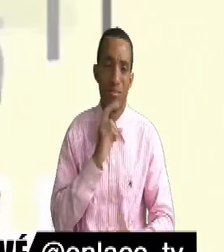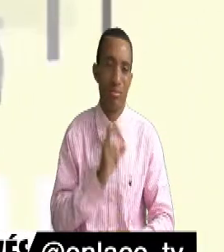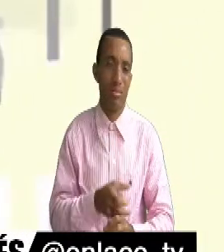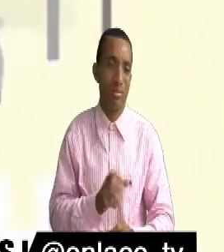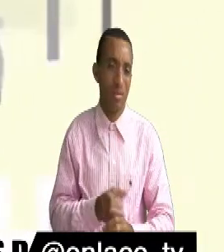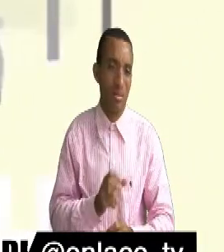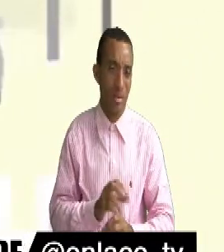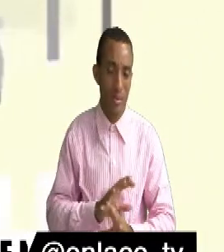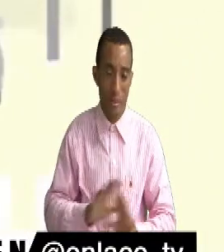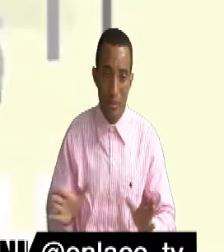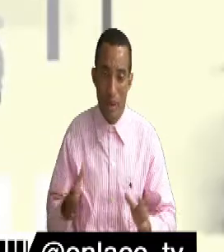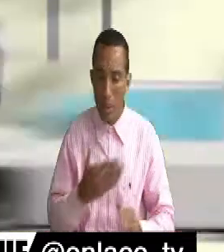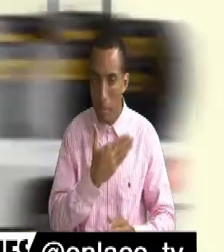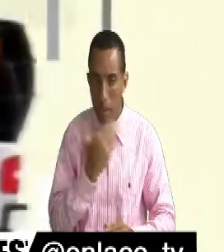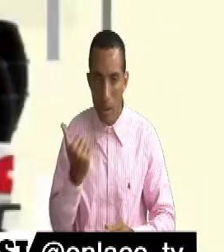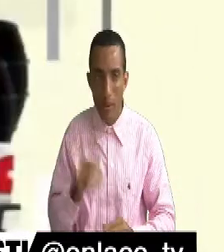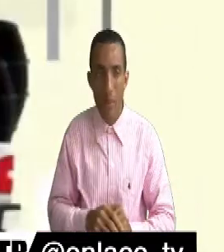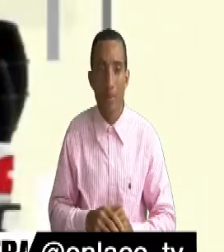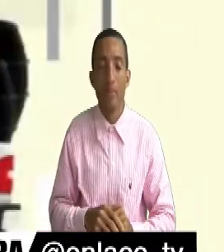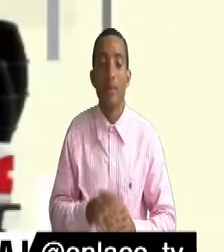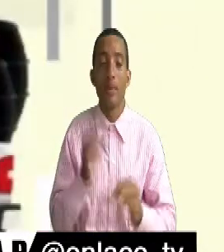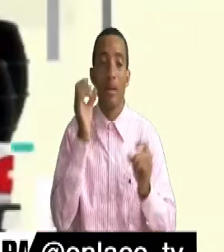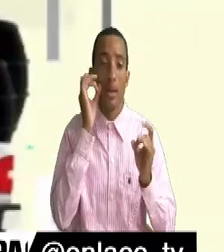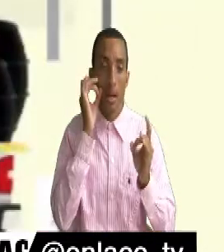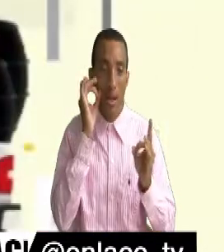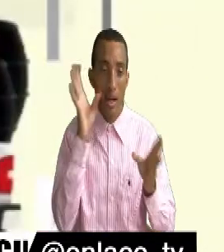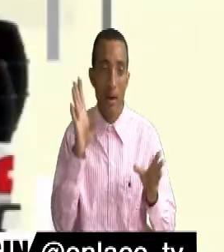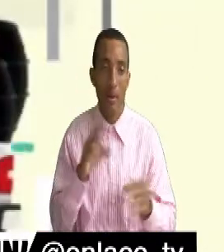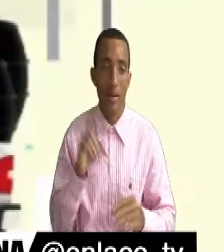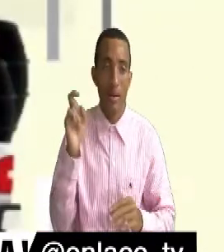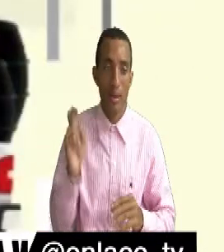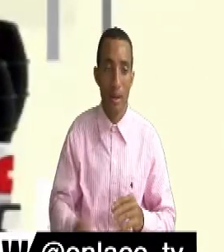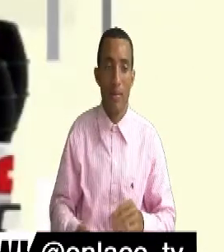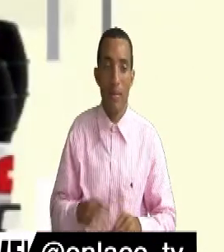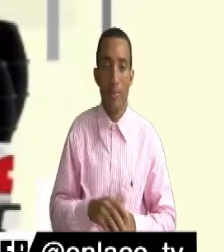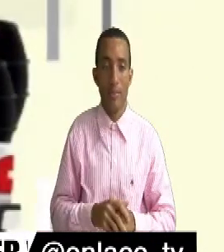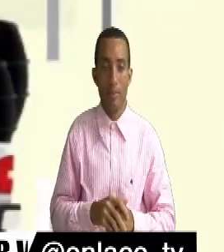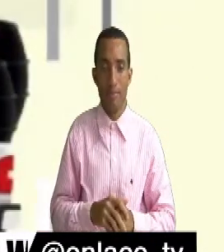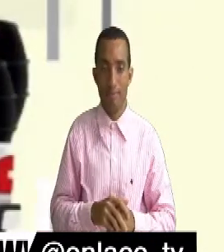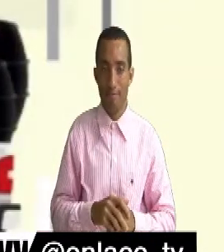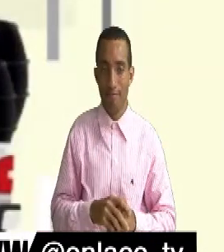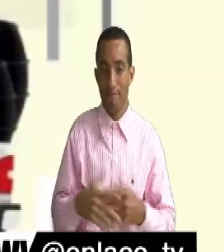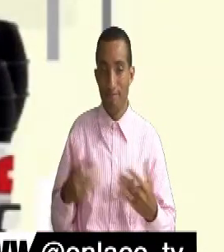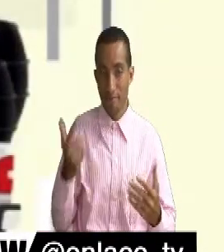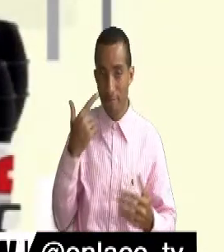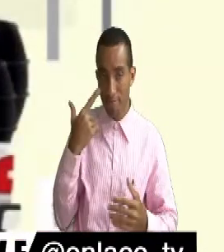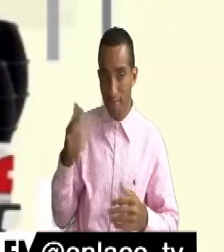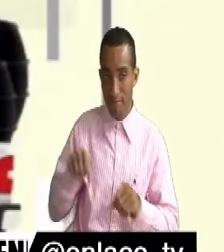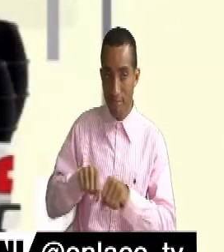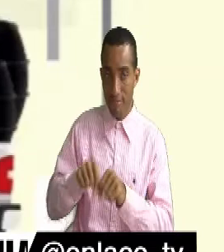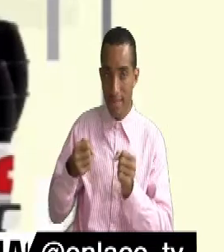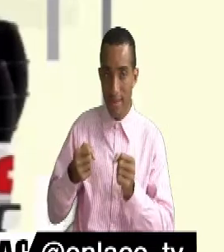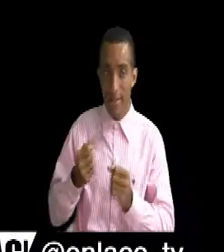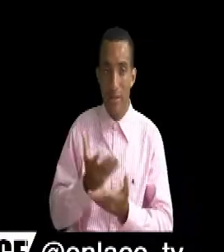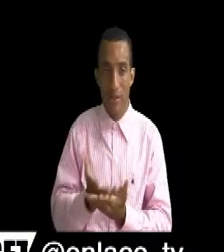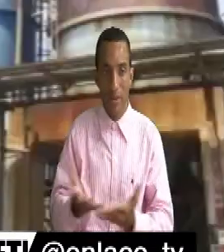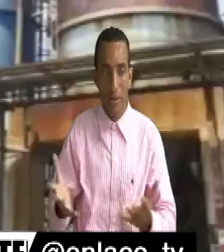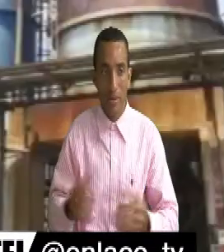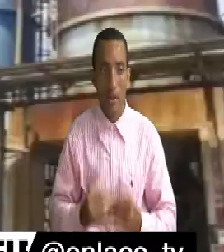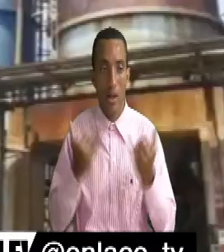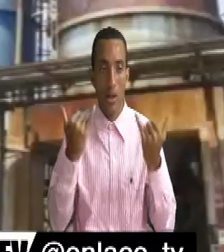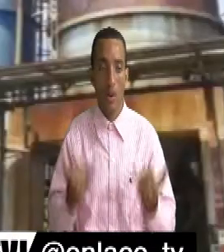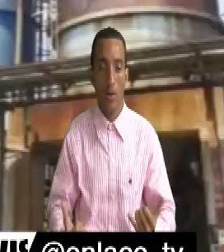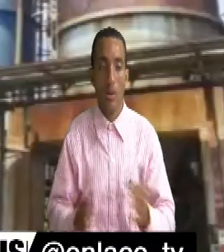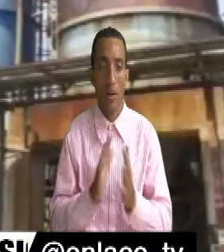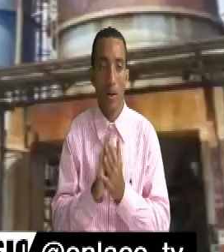con una de mejor calidad tiene consecuencias graves porque se debe aumentar la severidad que reduce la vida útil al dañar los equipos y la metalurgia de las plantas. Por ahora solo